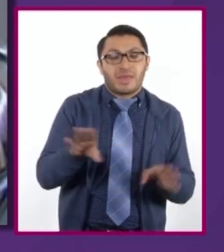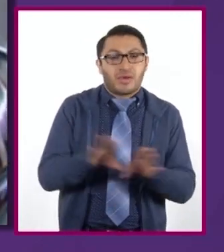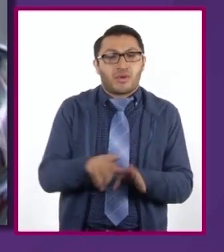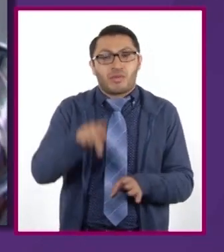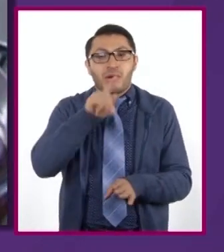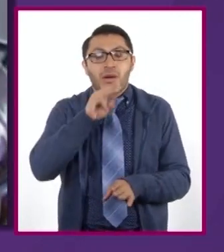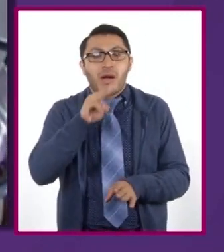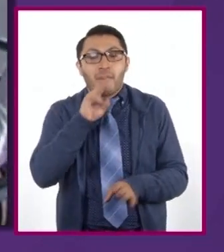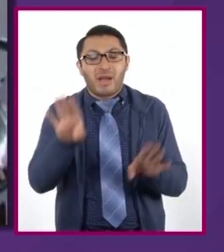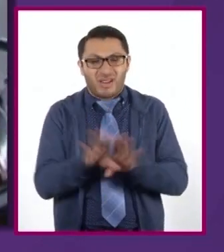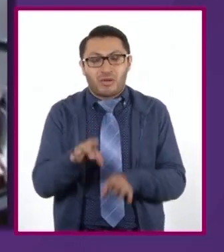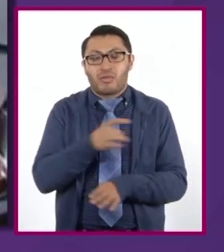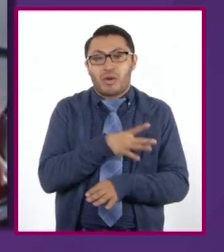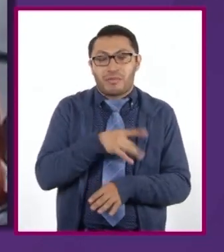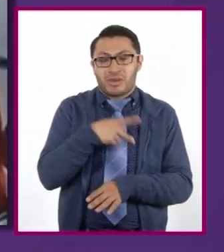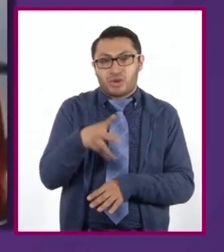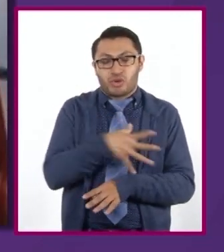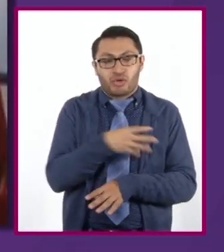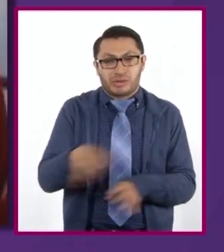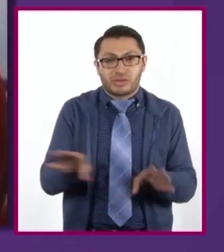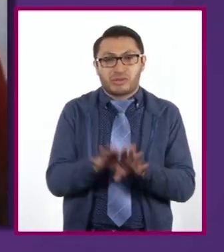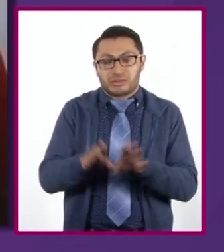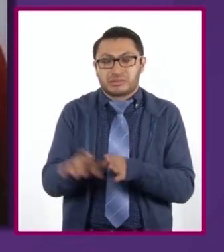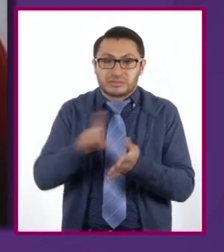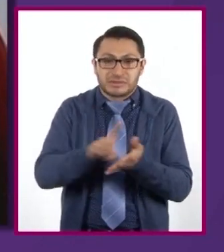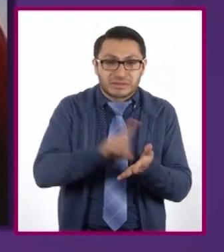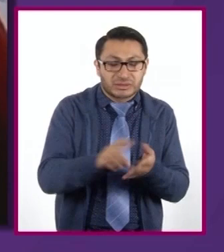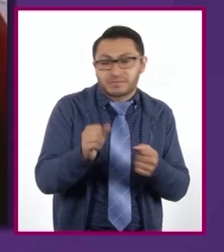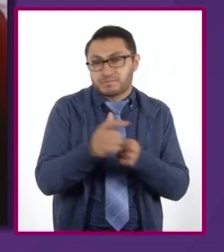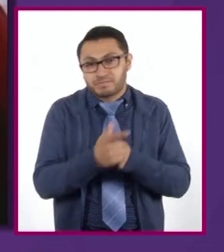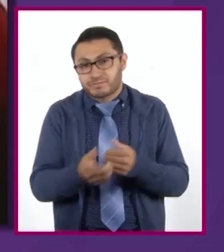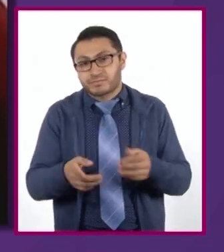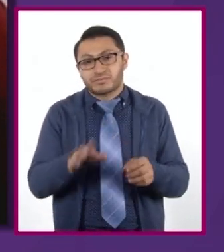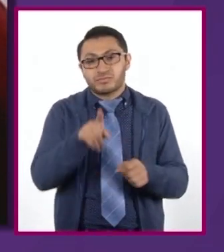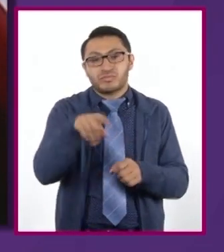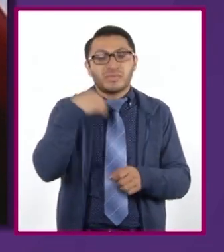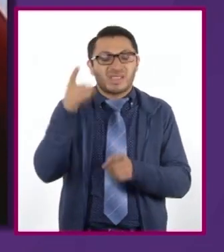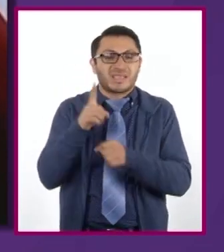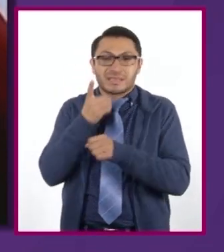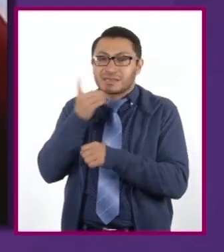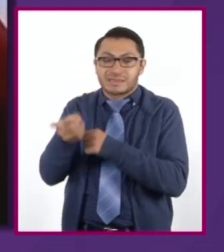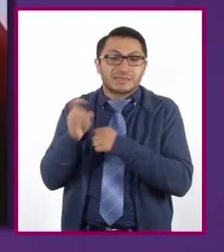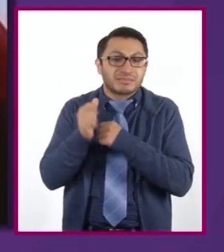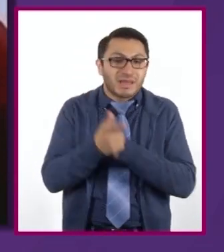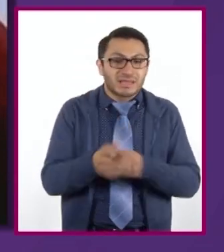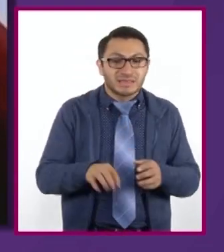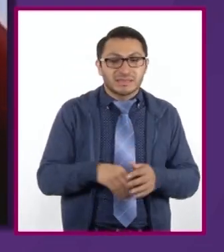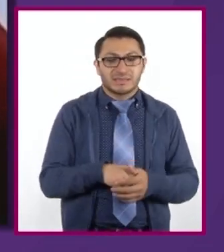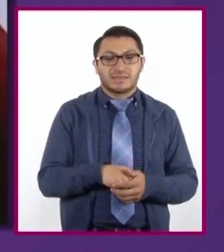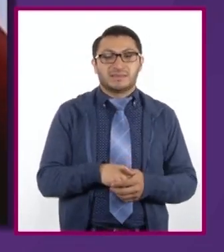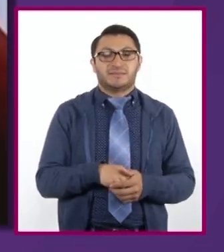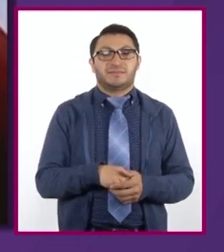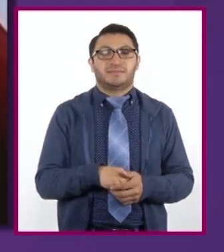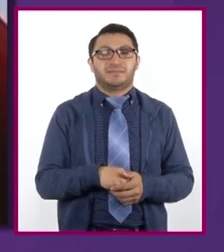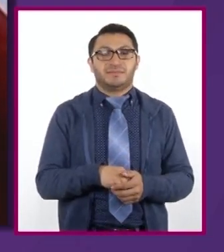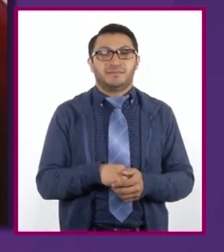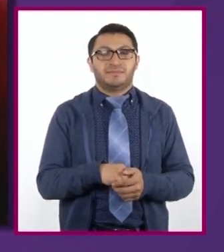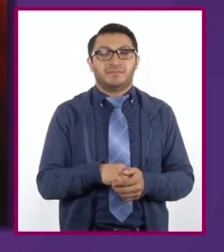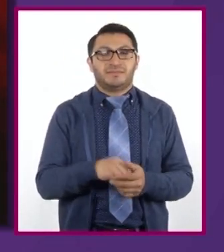miedo que tus hijos se involucren en ciertas cosas como las drogas, ¿no? ¿Tú querías decir algo, Oscar, hace rato? Sí, yo creo que una